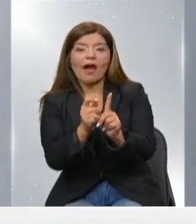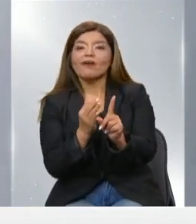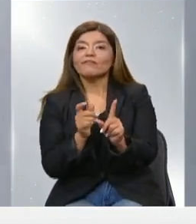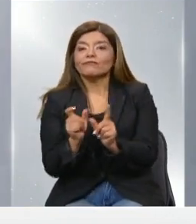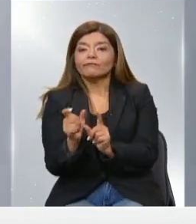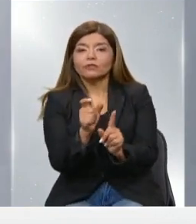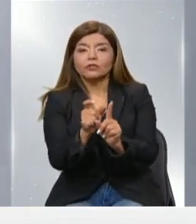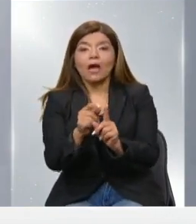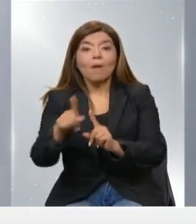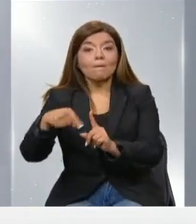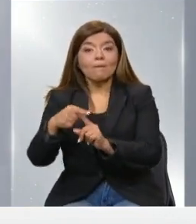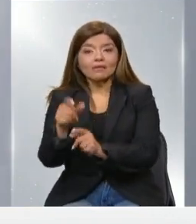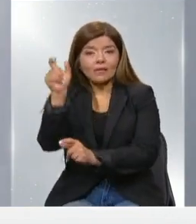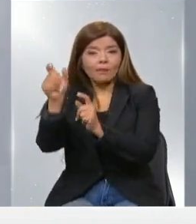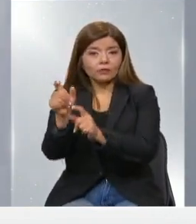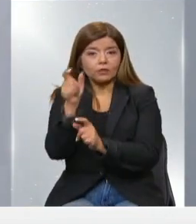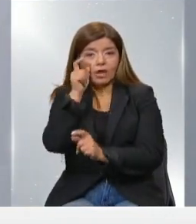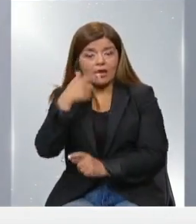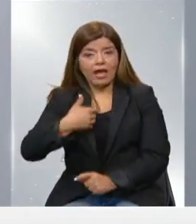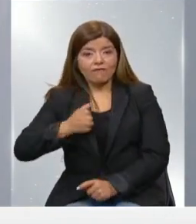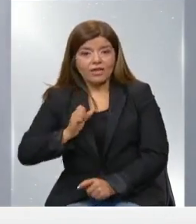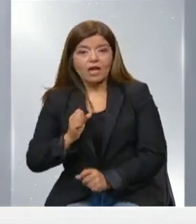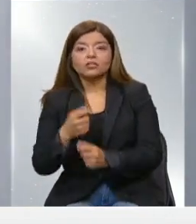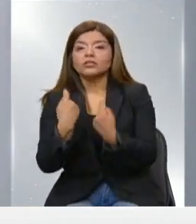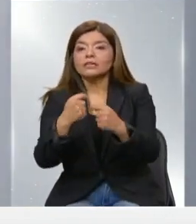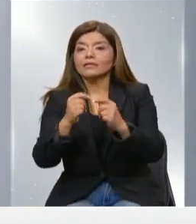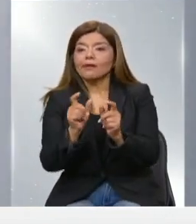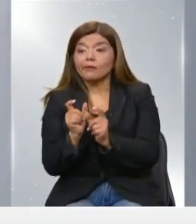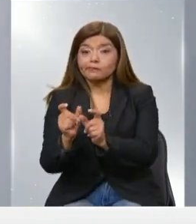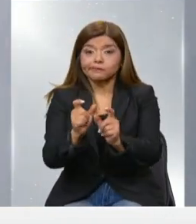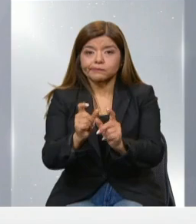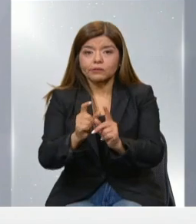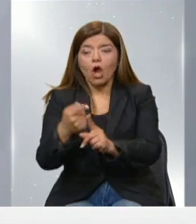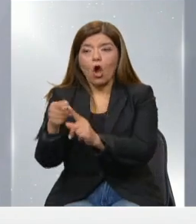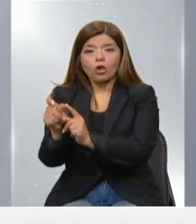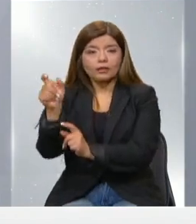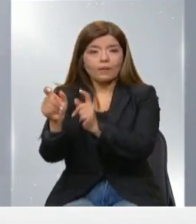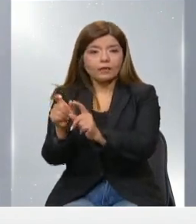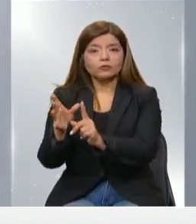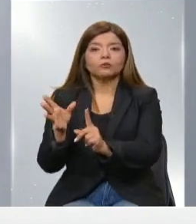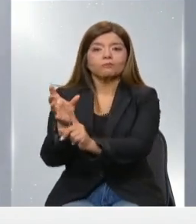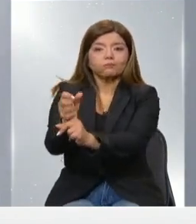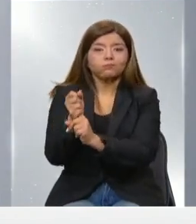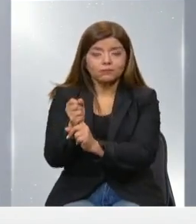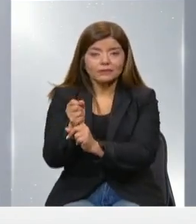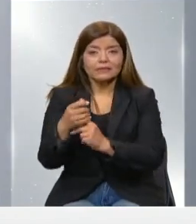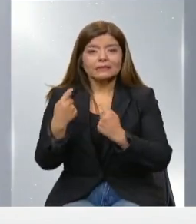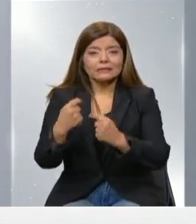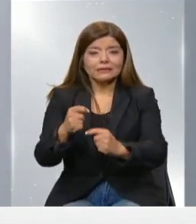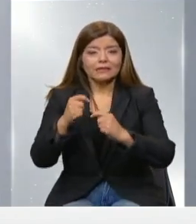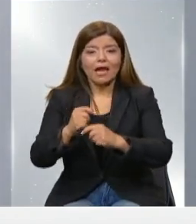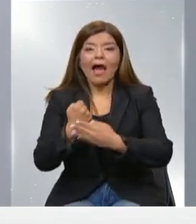también atacó a la fiscalizadora, quien intentaba reducir y controlar a una segunda participante de la riña.